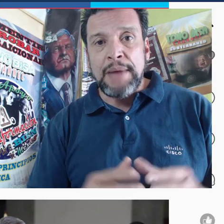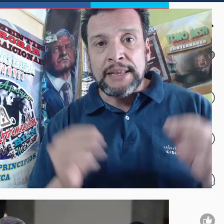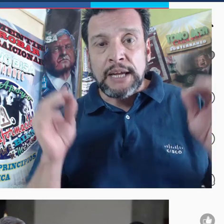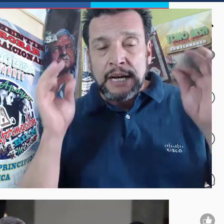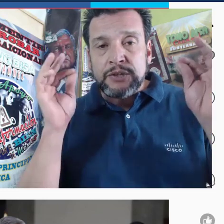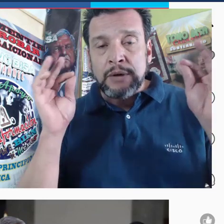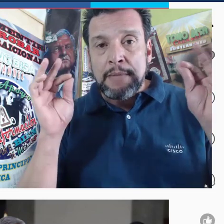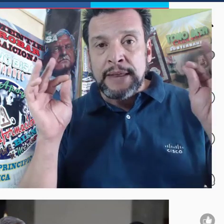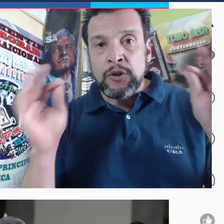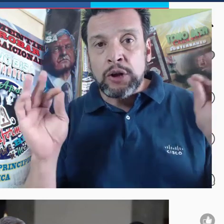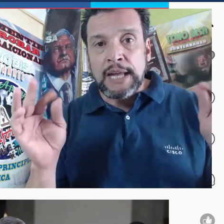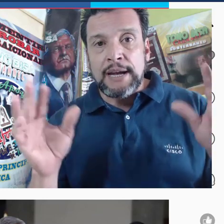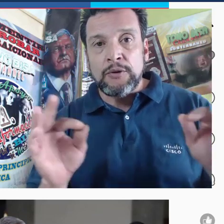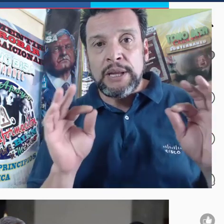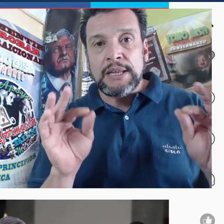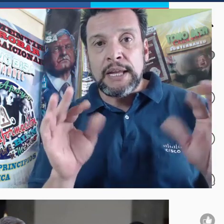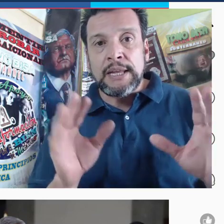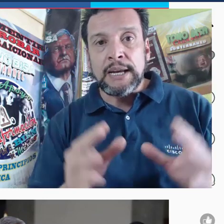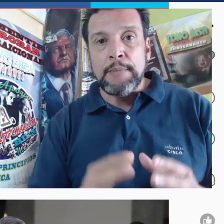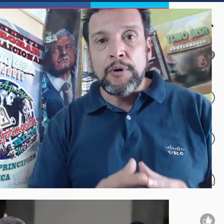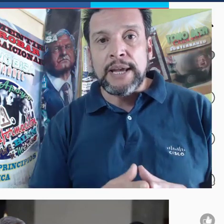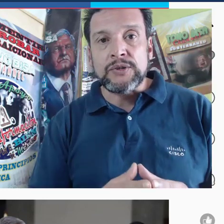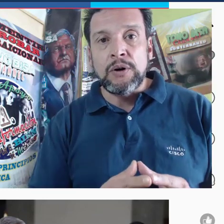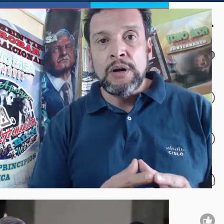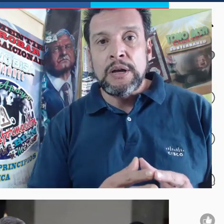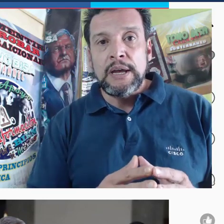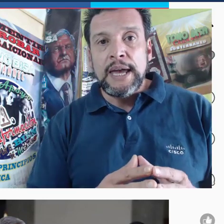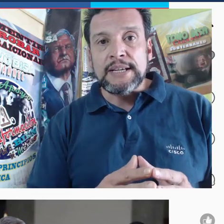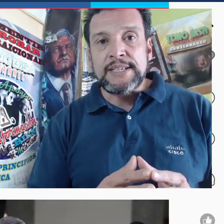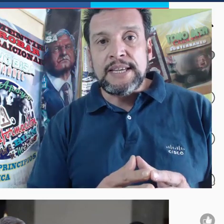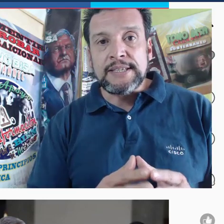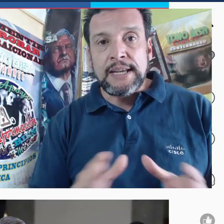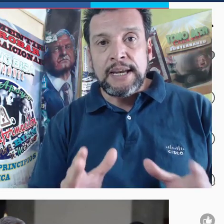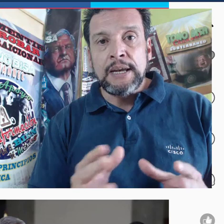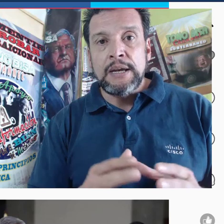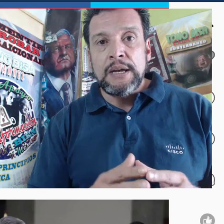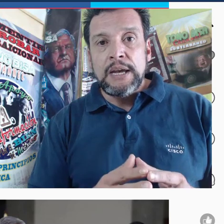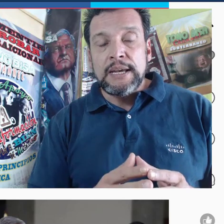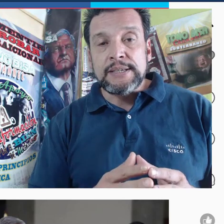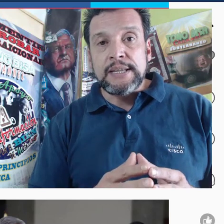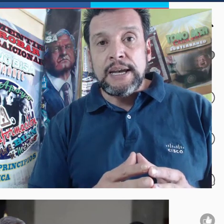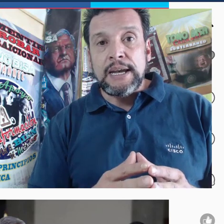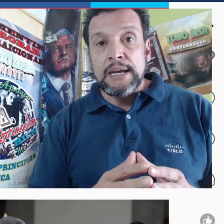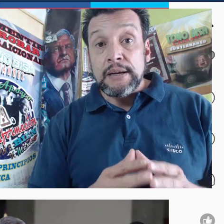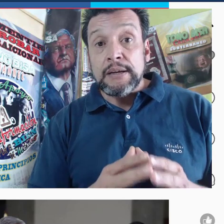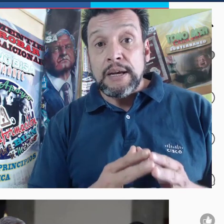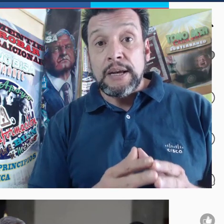que quieren mantenerse una vendota. No entienden que por eso existe